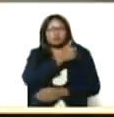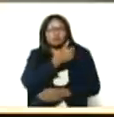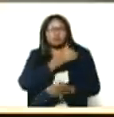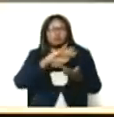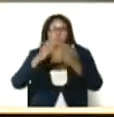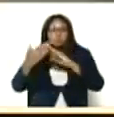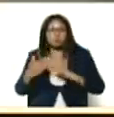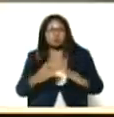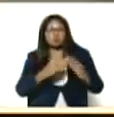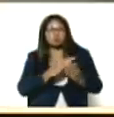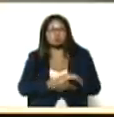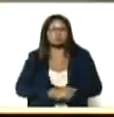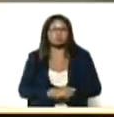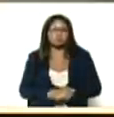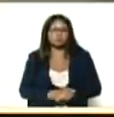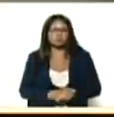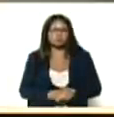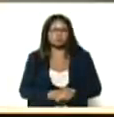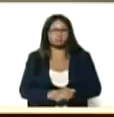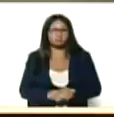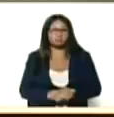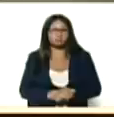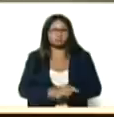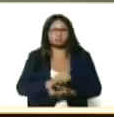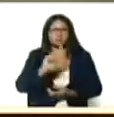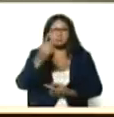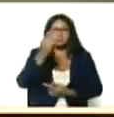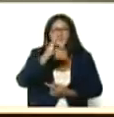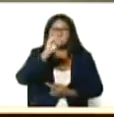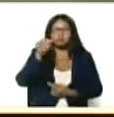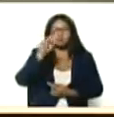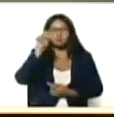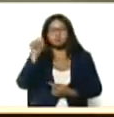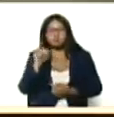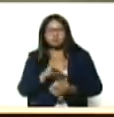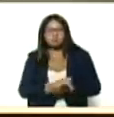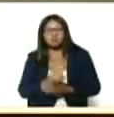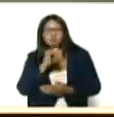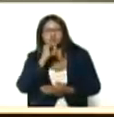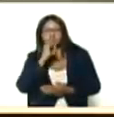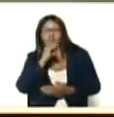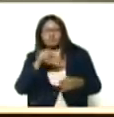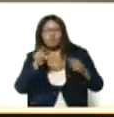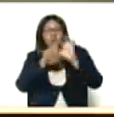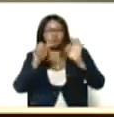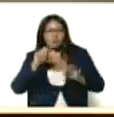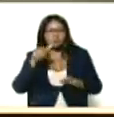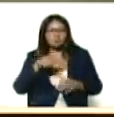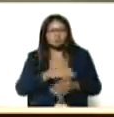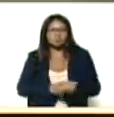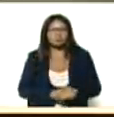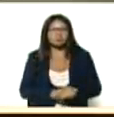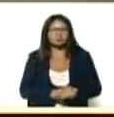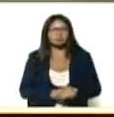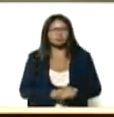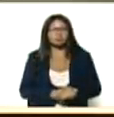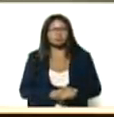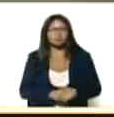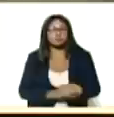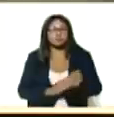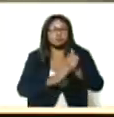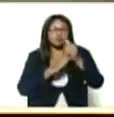jefas. El primero de junio nos ha informado el director